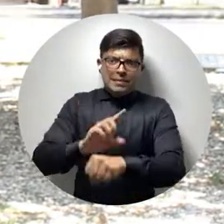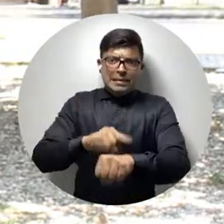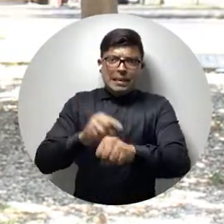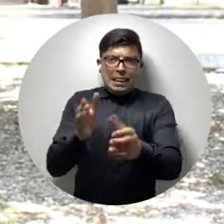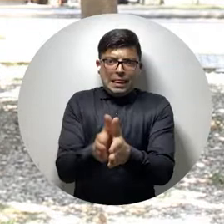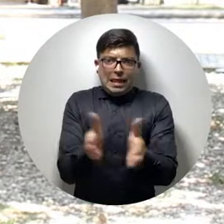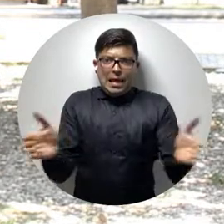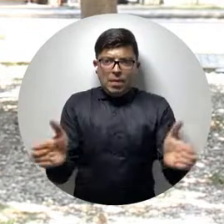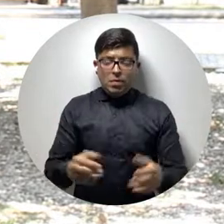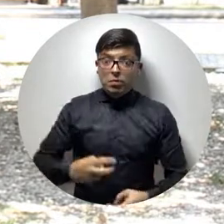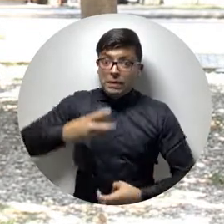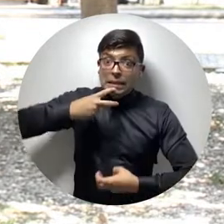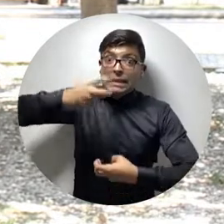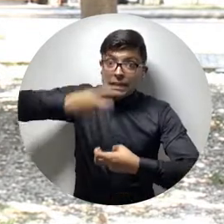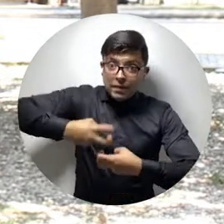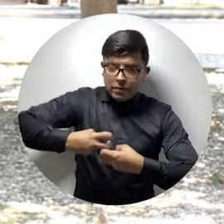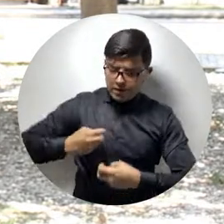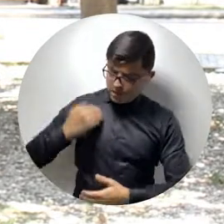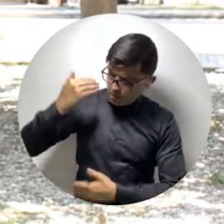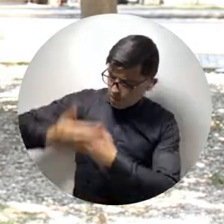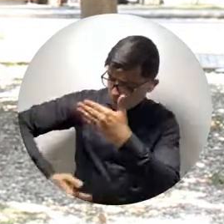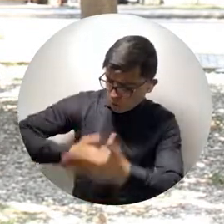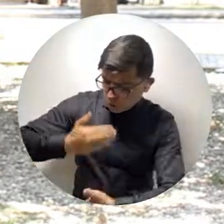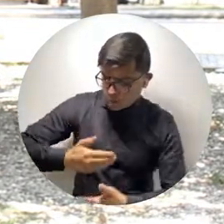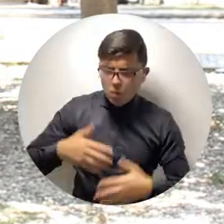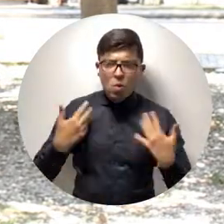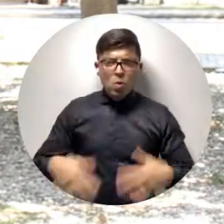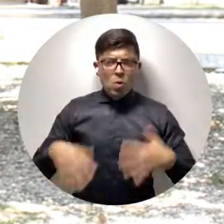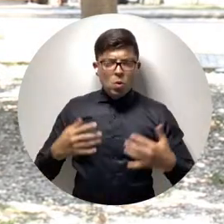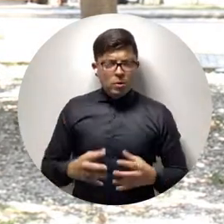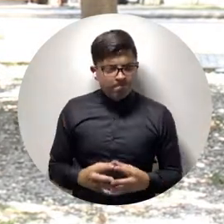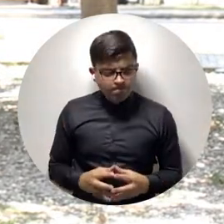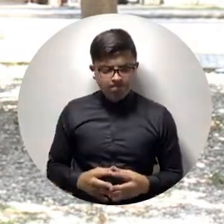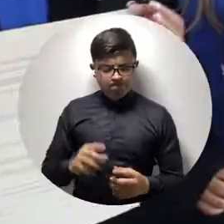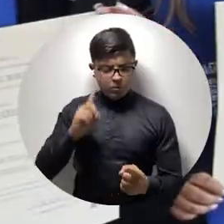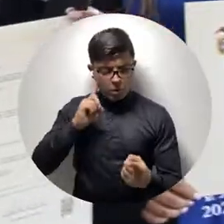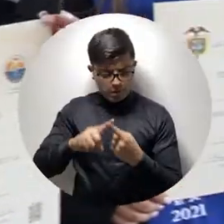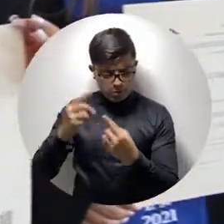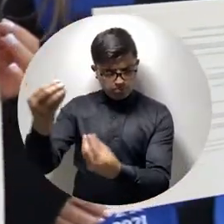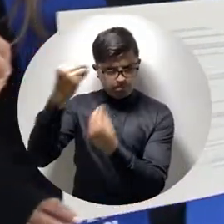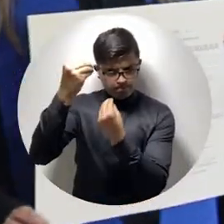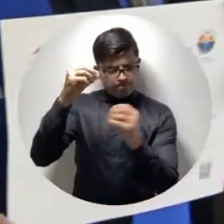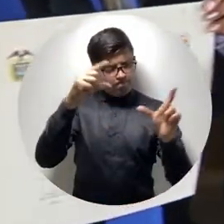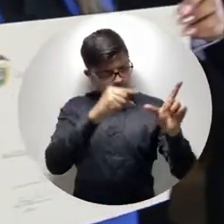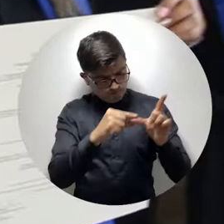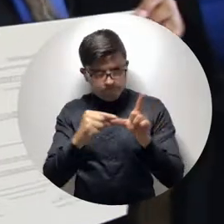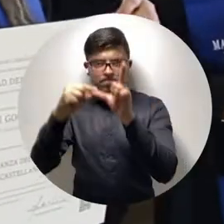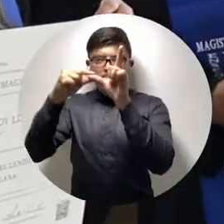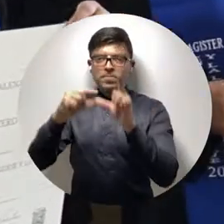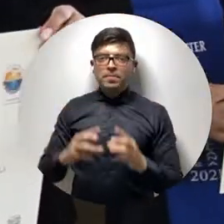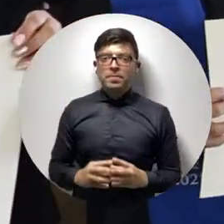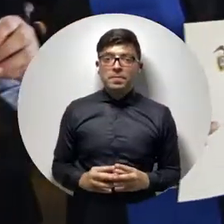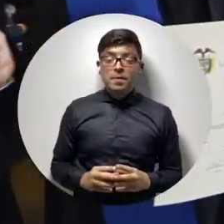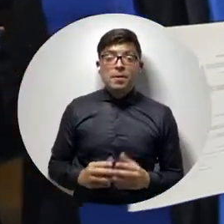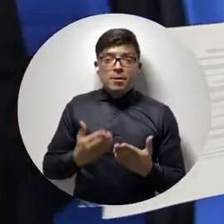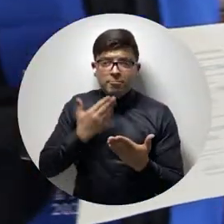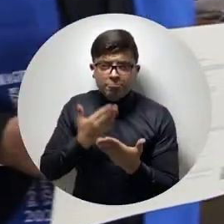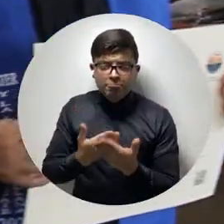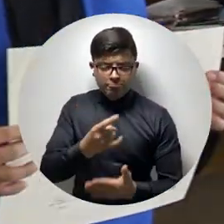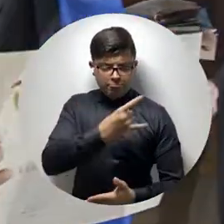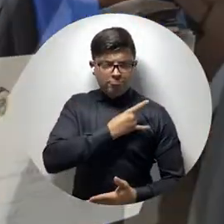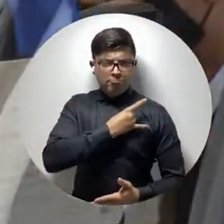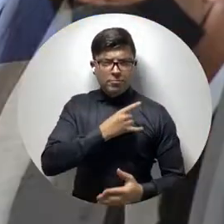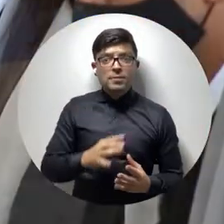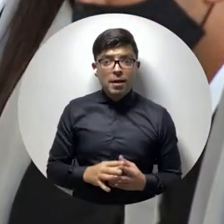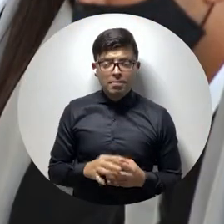ha sido muy difícil todo el proceso que hemos llevado a cabo para poder formarnos como especialistas. Podemos darle las gracias a la